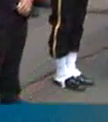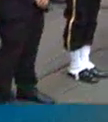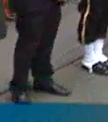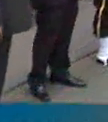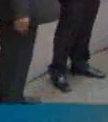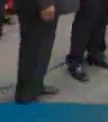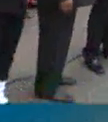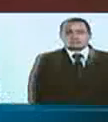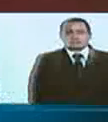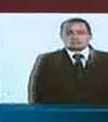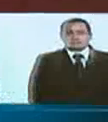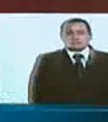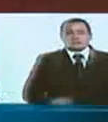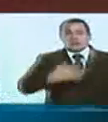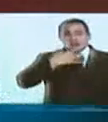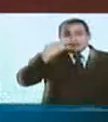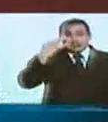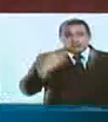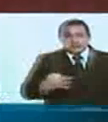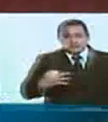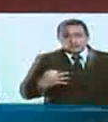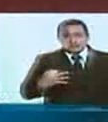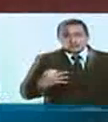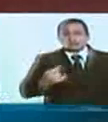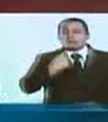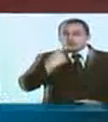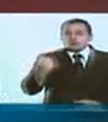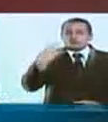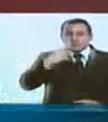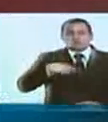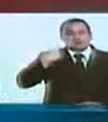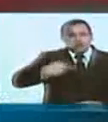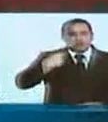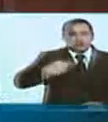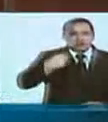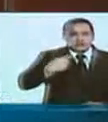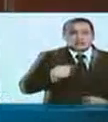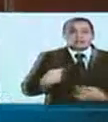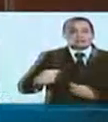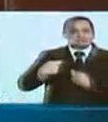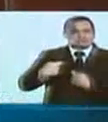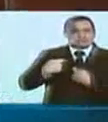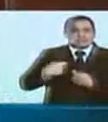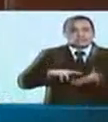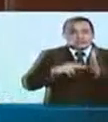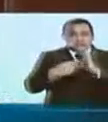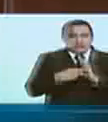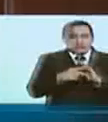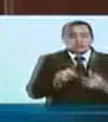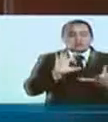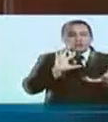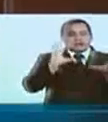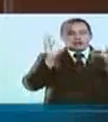inherentes a la República. La realidad nos interpela diariamente y nos exige un nuevo contrato